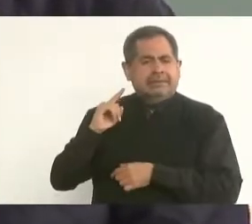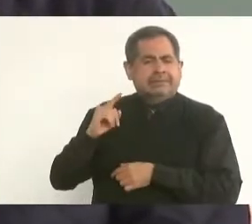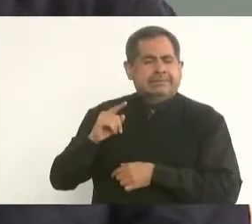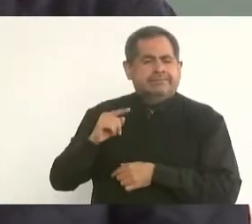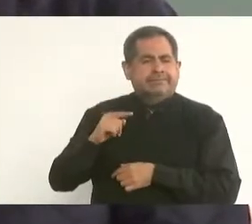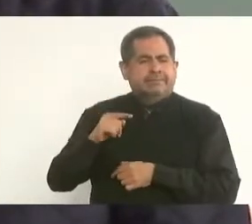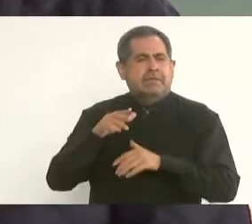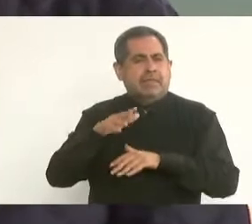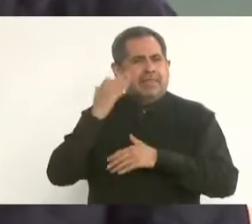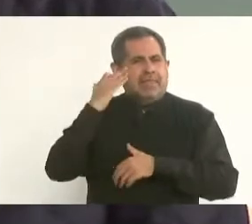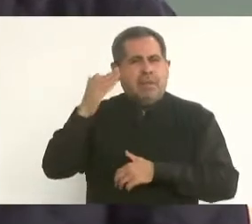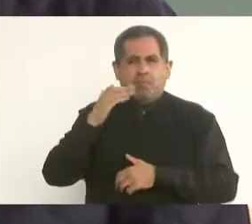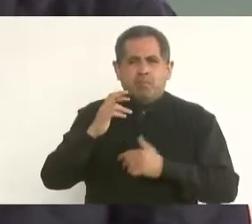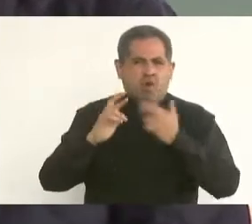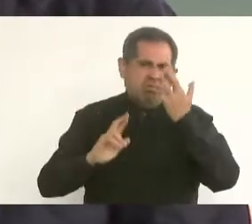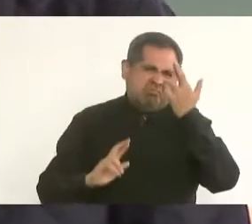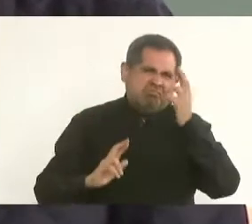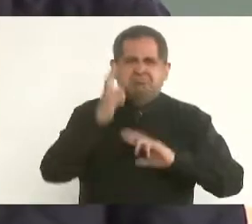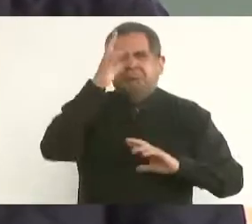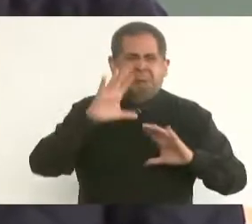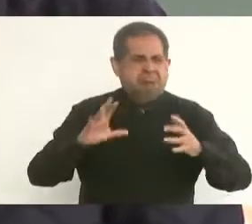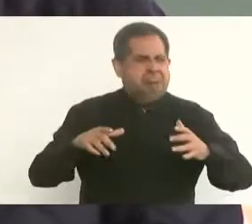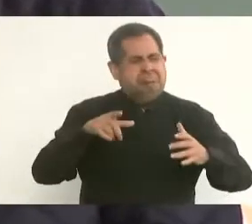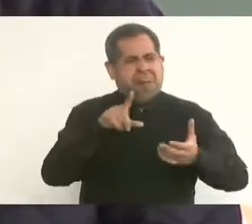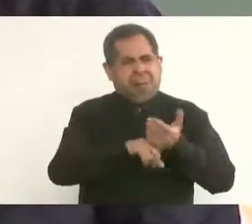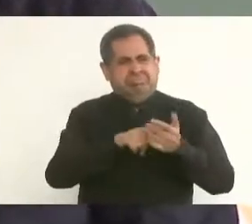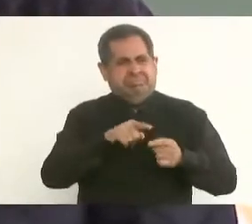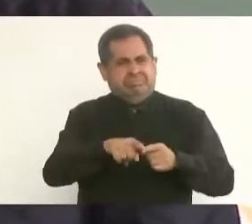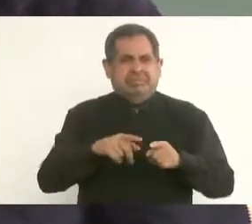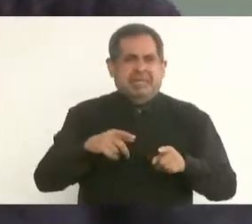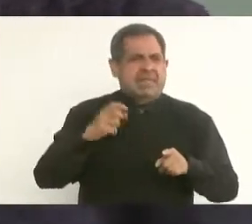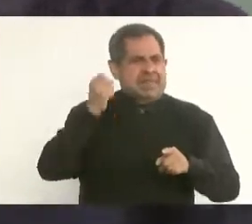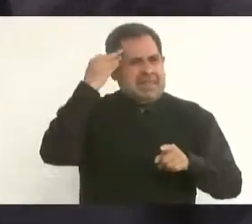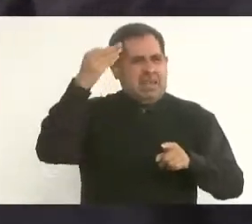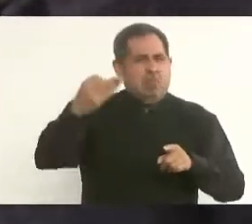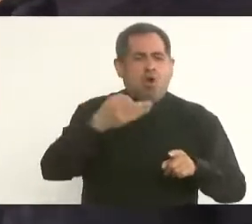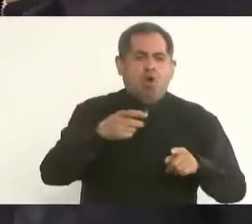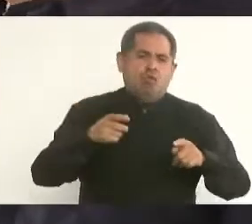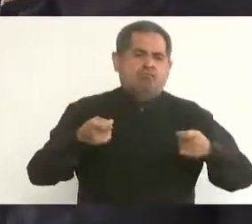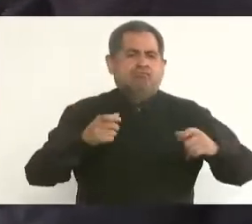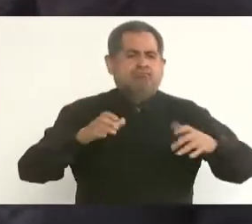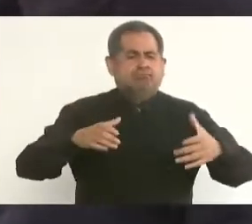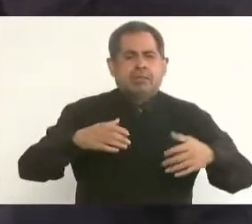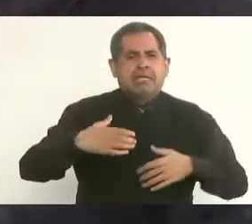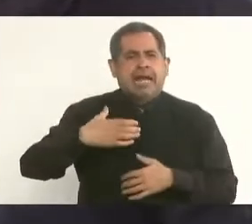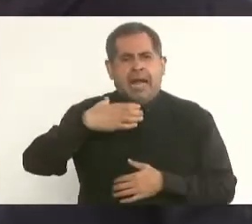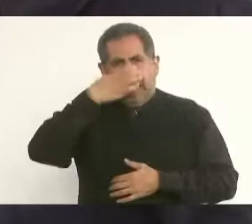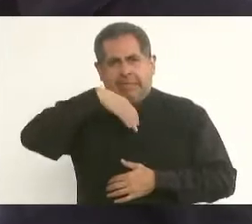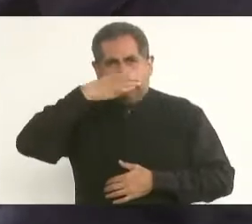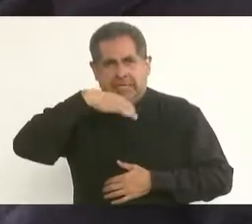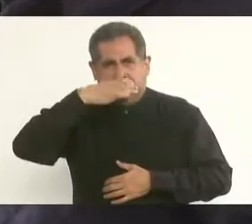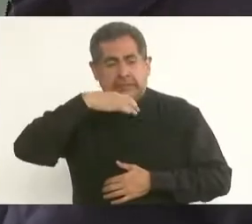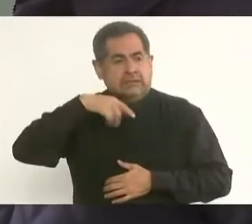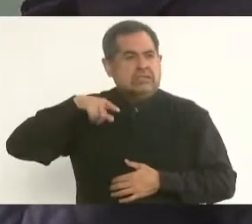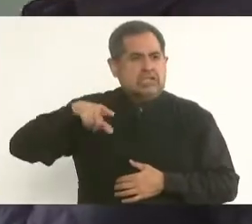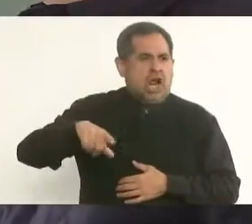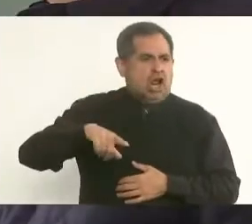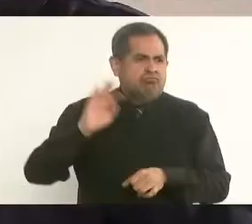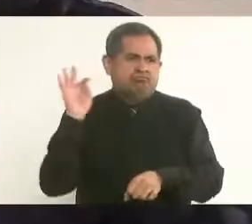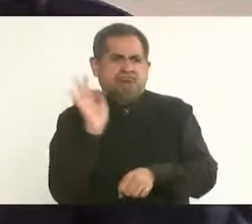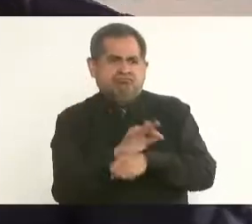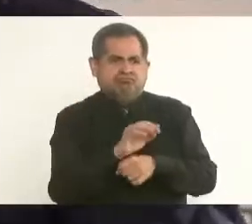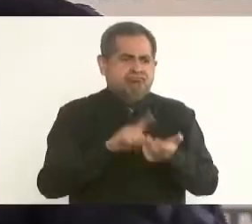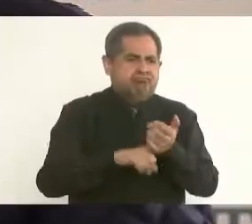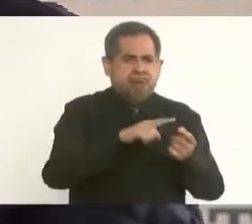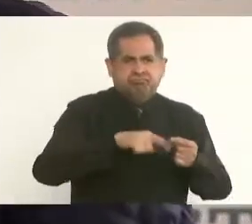revolucionarios, el más agrarista de todos, Lázaro Cárdenas, en su